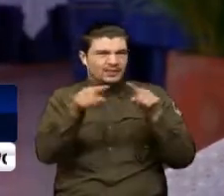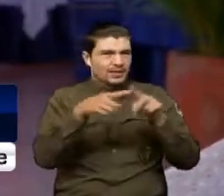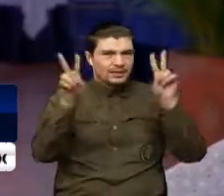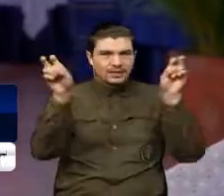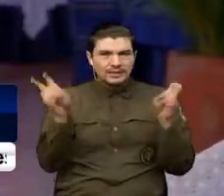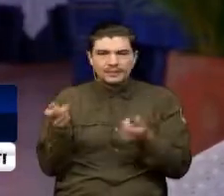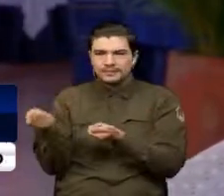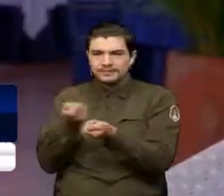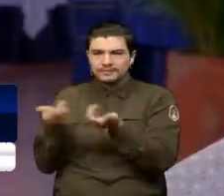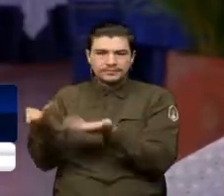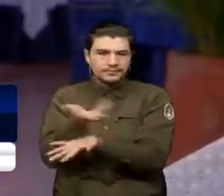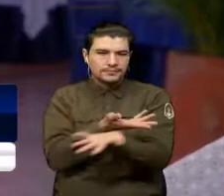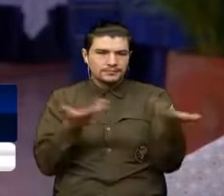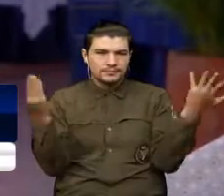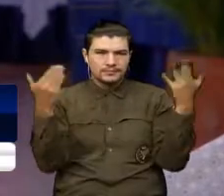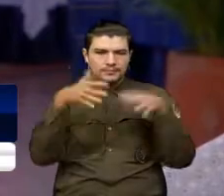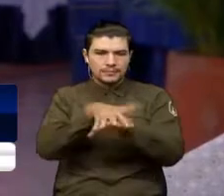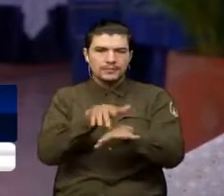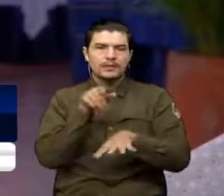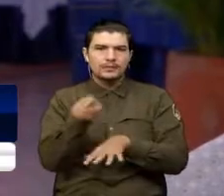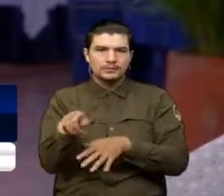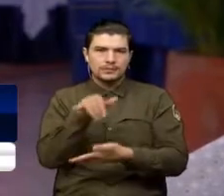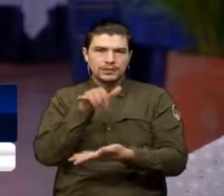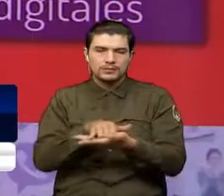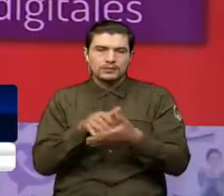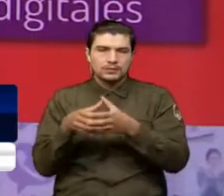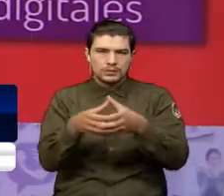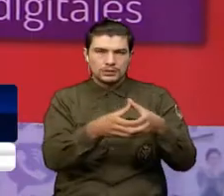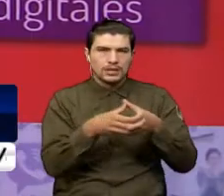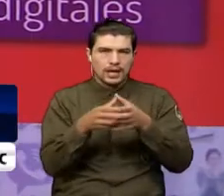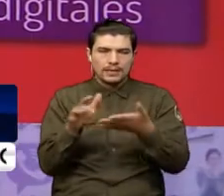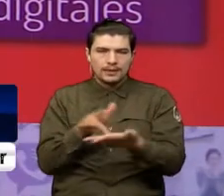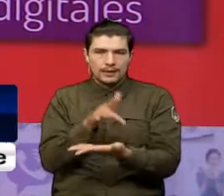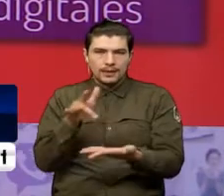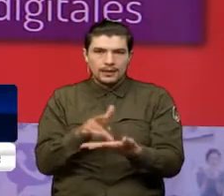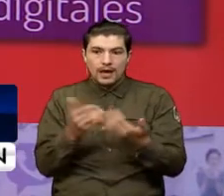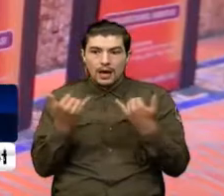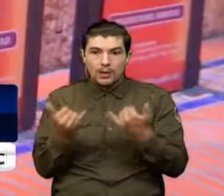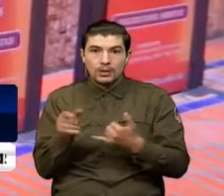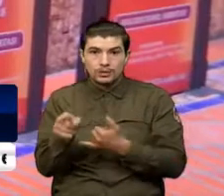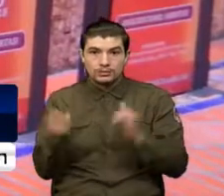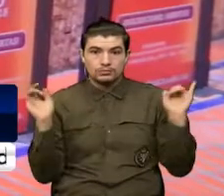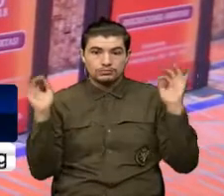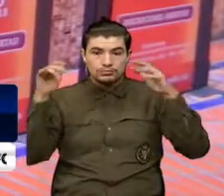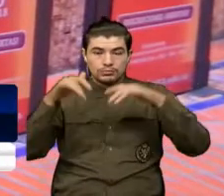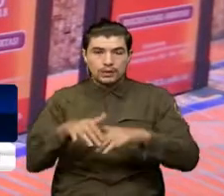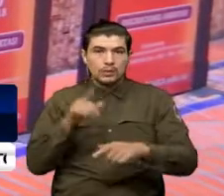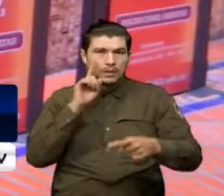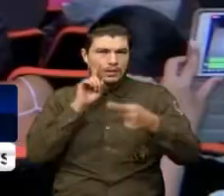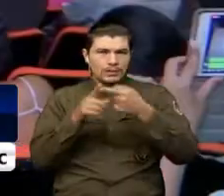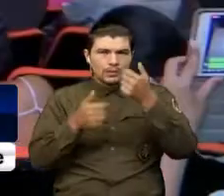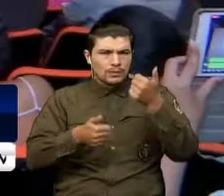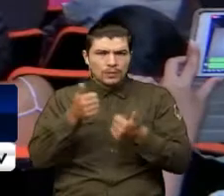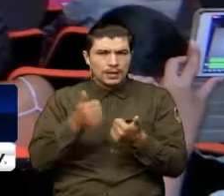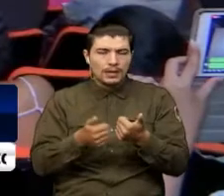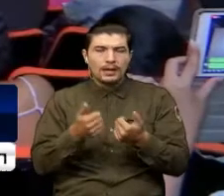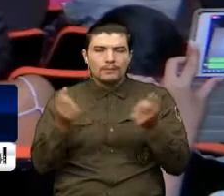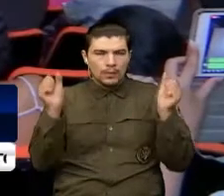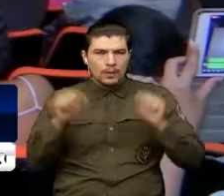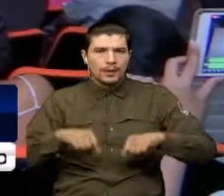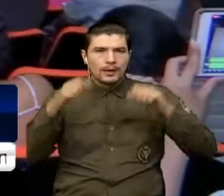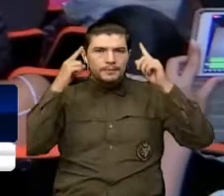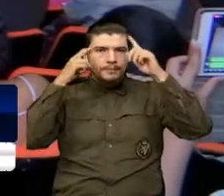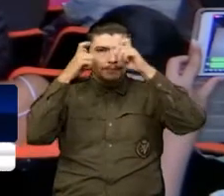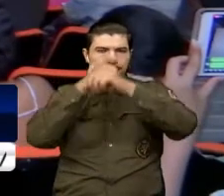convergieron alrededor de las sociedades digitales el presente congreso se realizó con el fin de que se reflexione y se